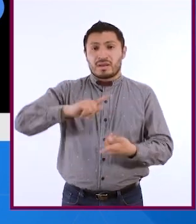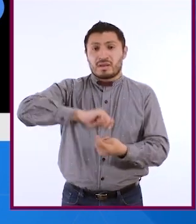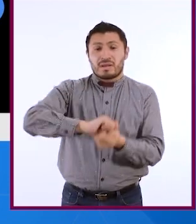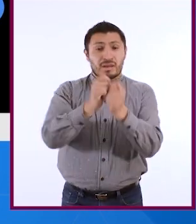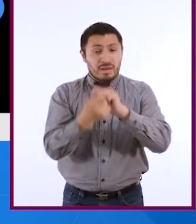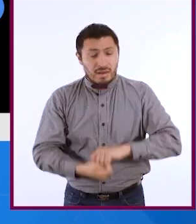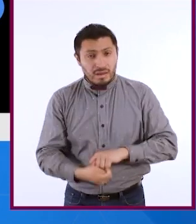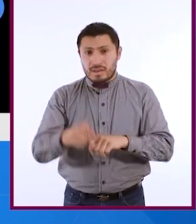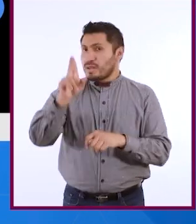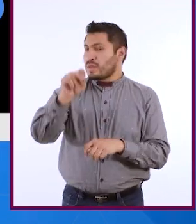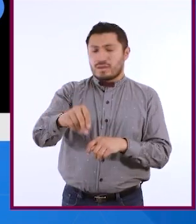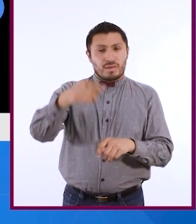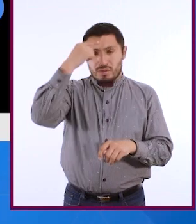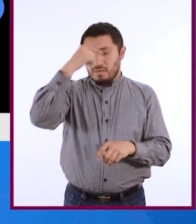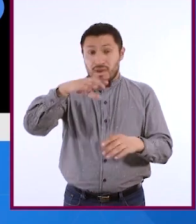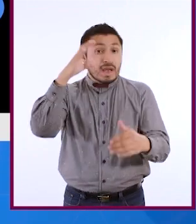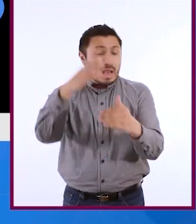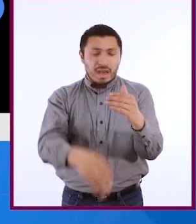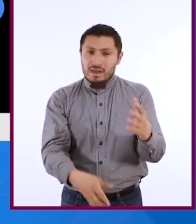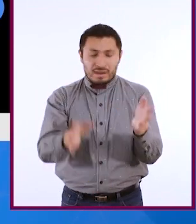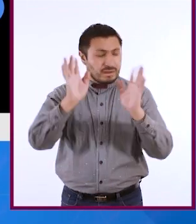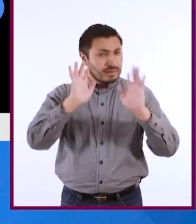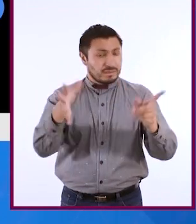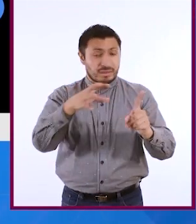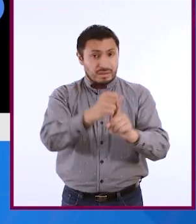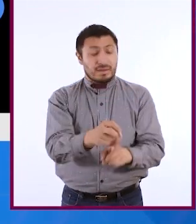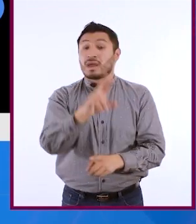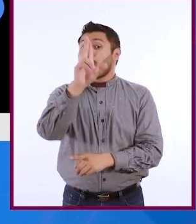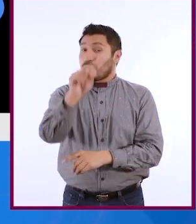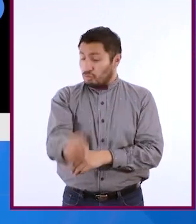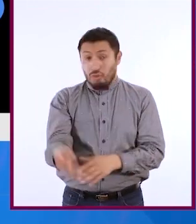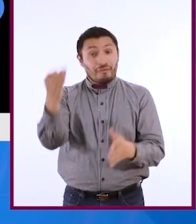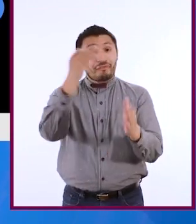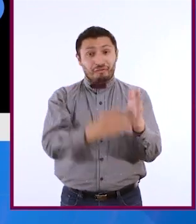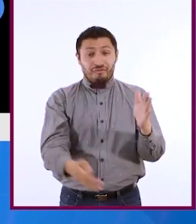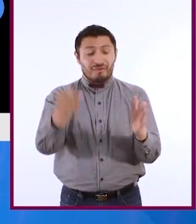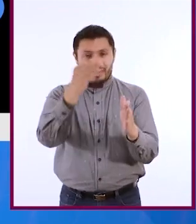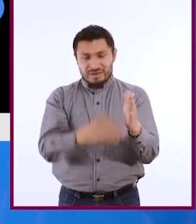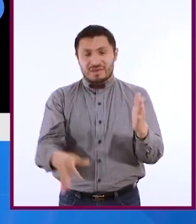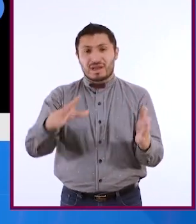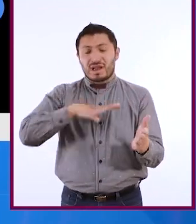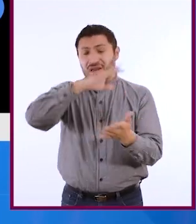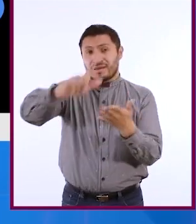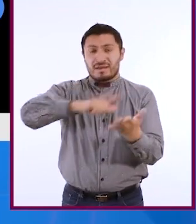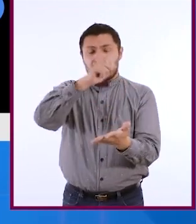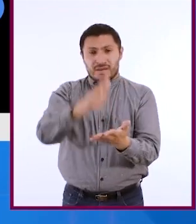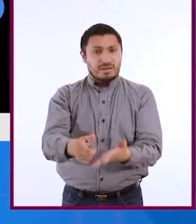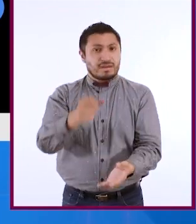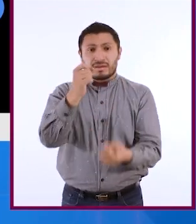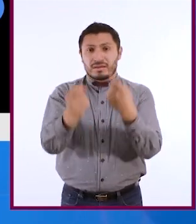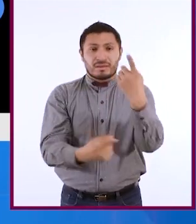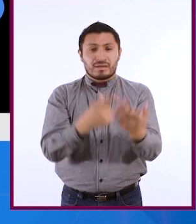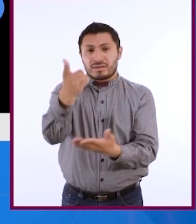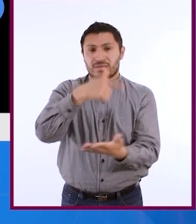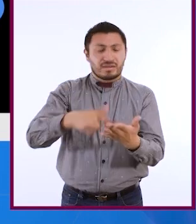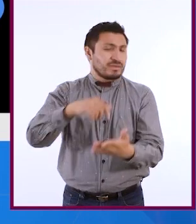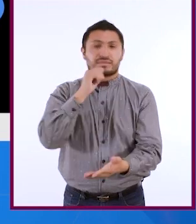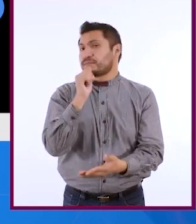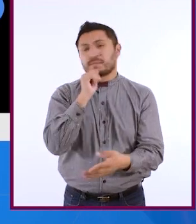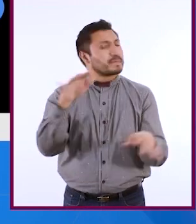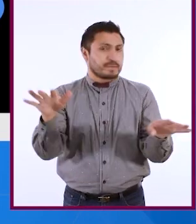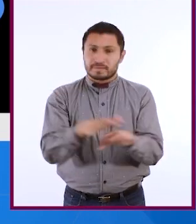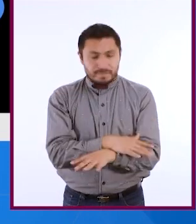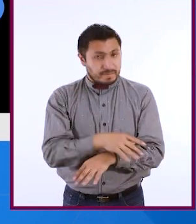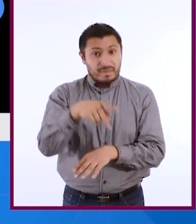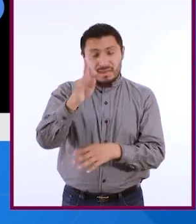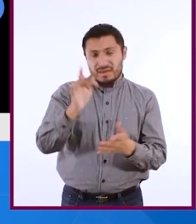que haya terminado ese camino. Algunas legislaturas estatales no han efectuado esos cambios, pero gracias a que